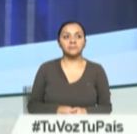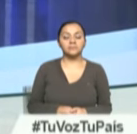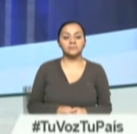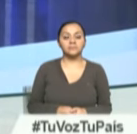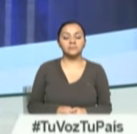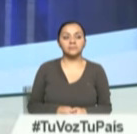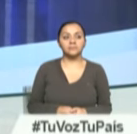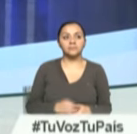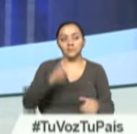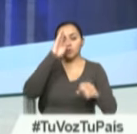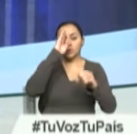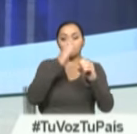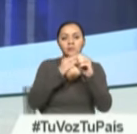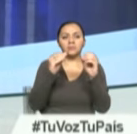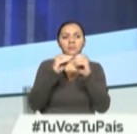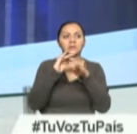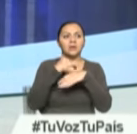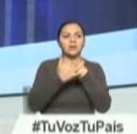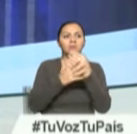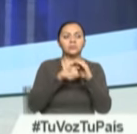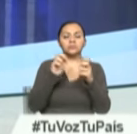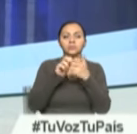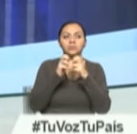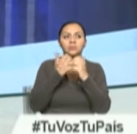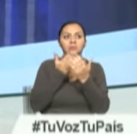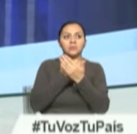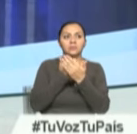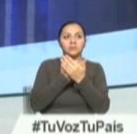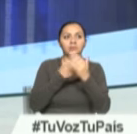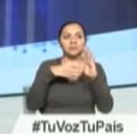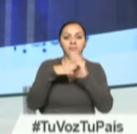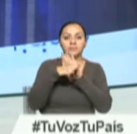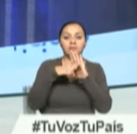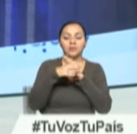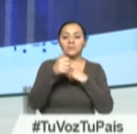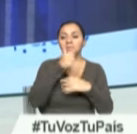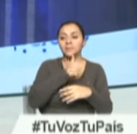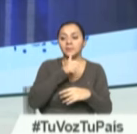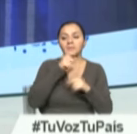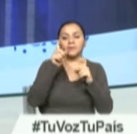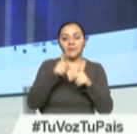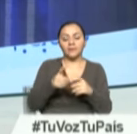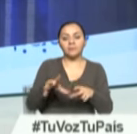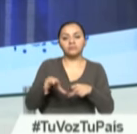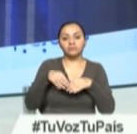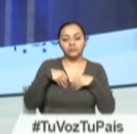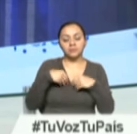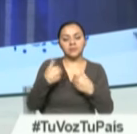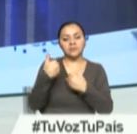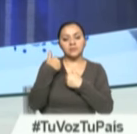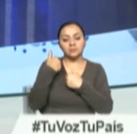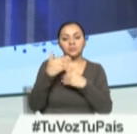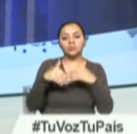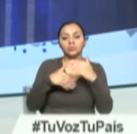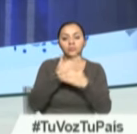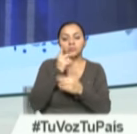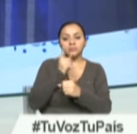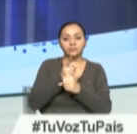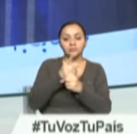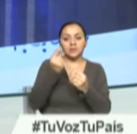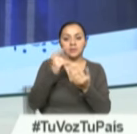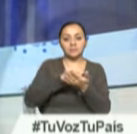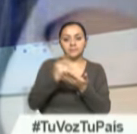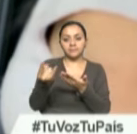Con el objetivo de evitar abusos de operadores económicos, los bancos privados deberán acoger nuevas disposiciones sobre el dinero